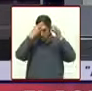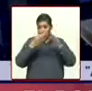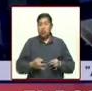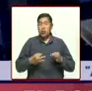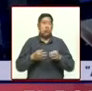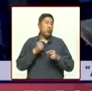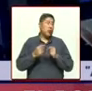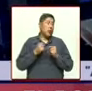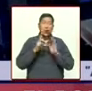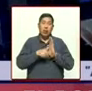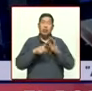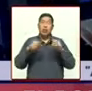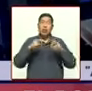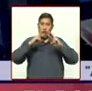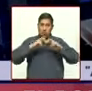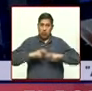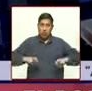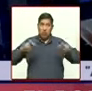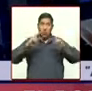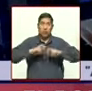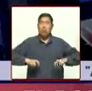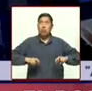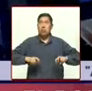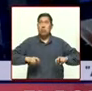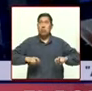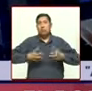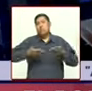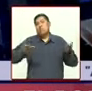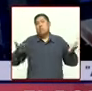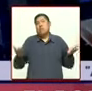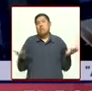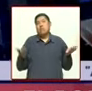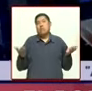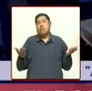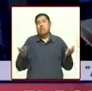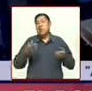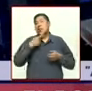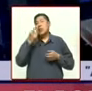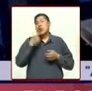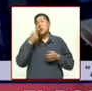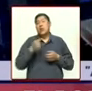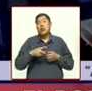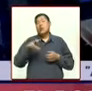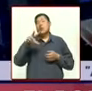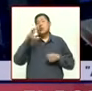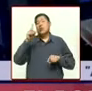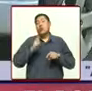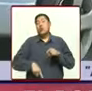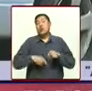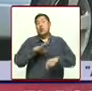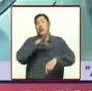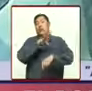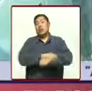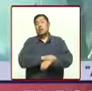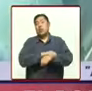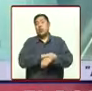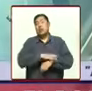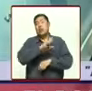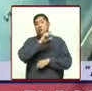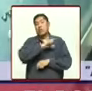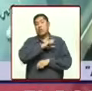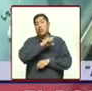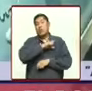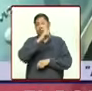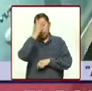decidió, precisamente después de esta investigación, pues señalar de que no se lo puede aprender al